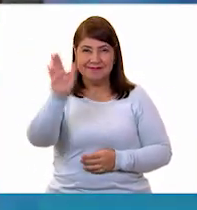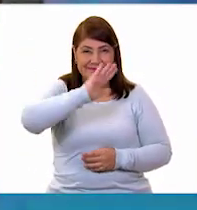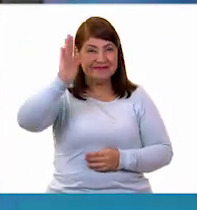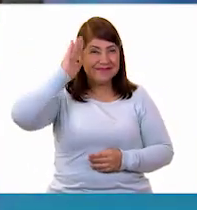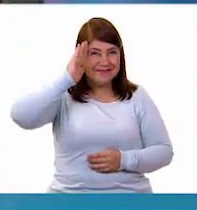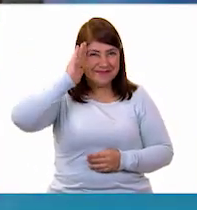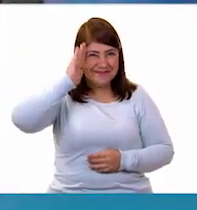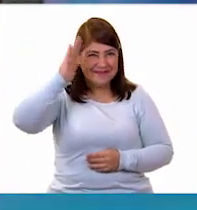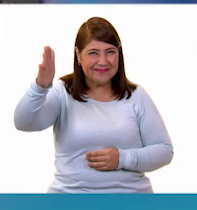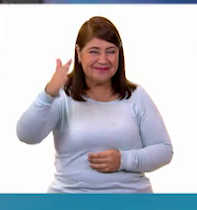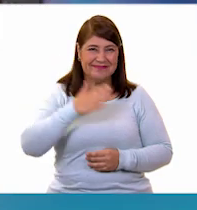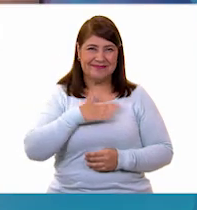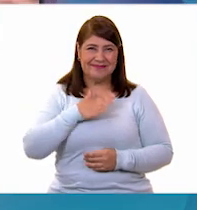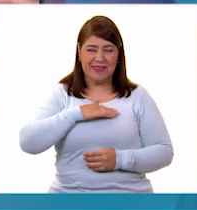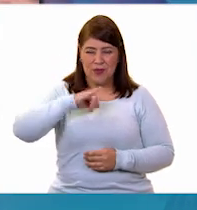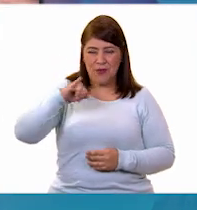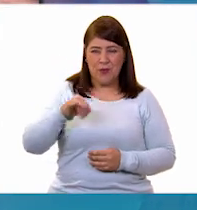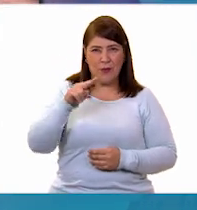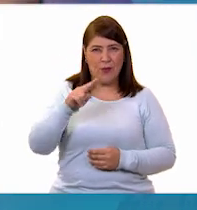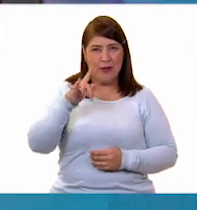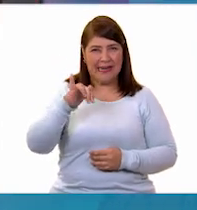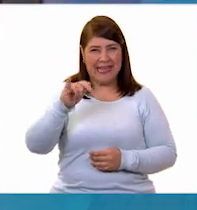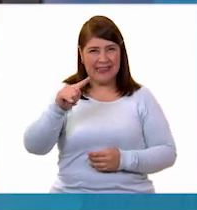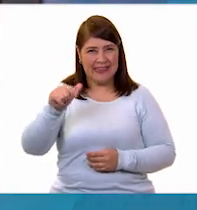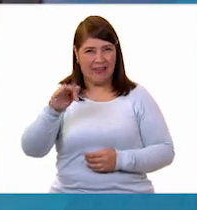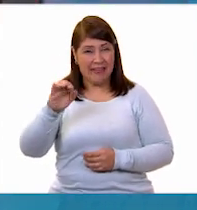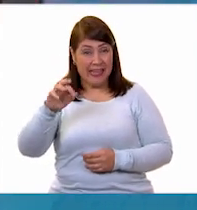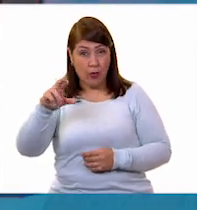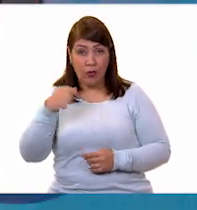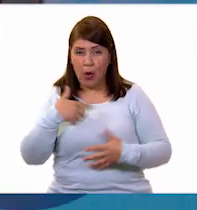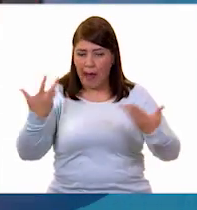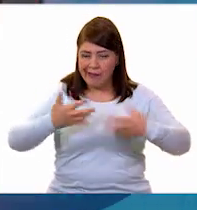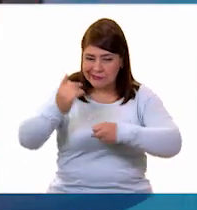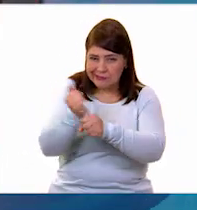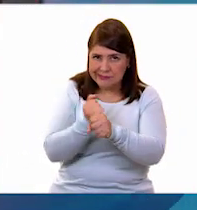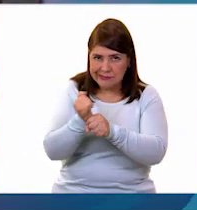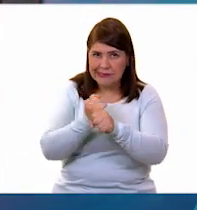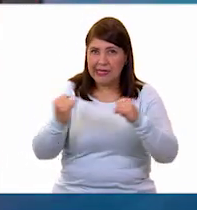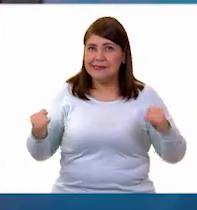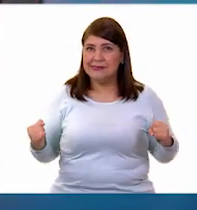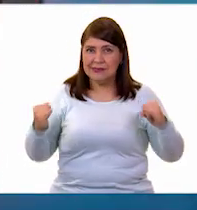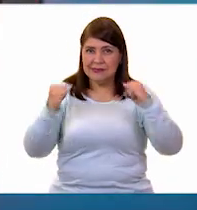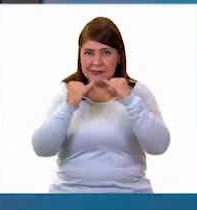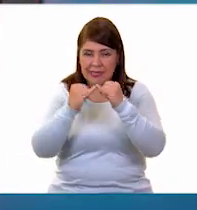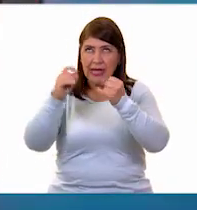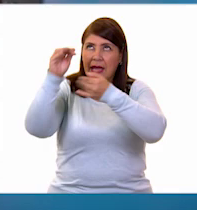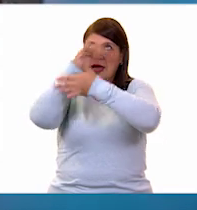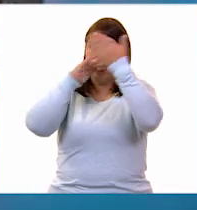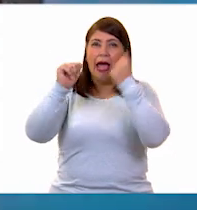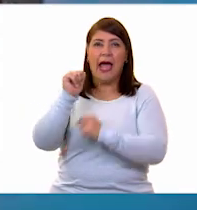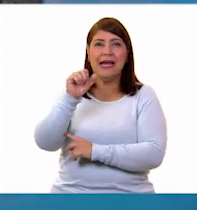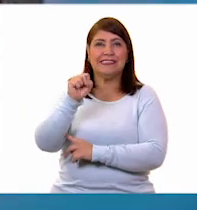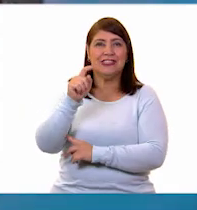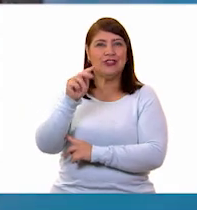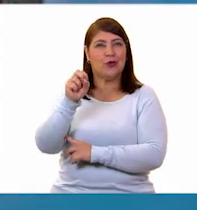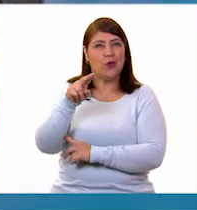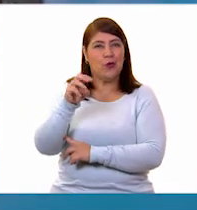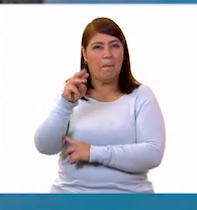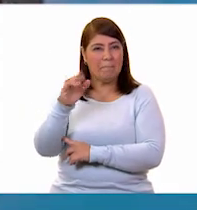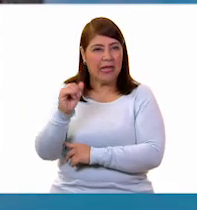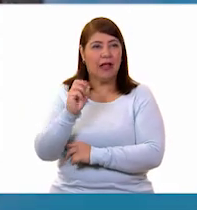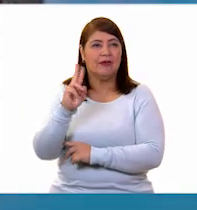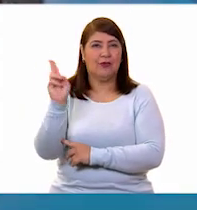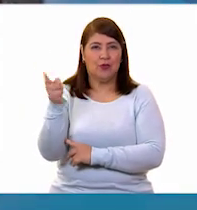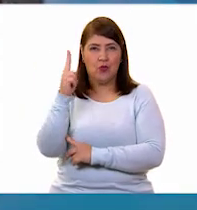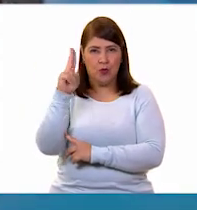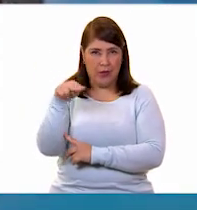Hola, yo soy Julieta Fierro, investigadora del Instituto de Astronomía de la UNAM. Y les